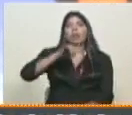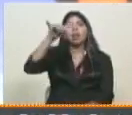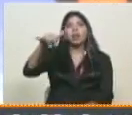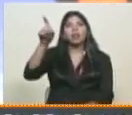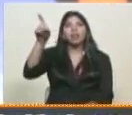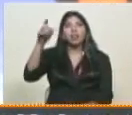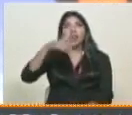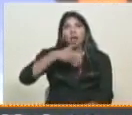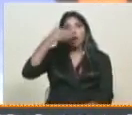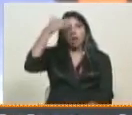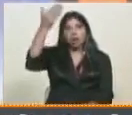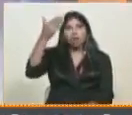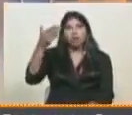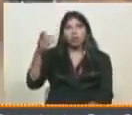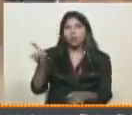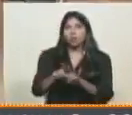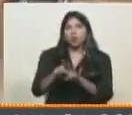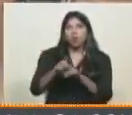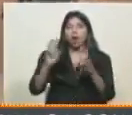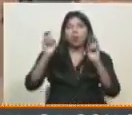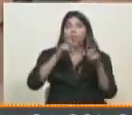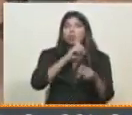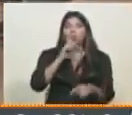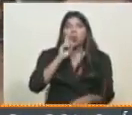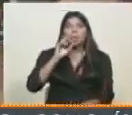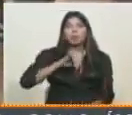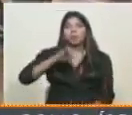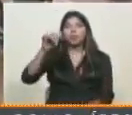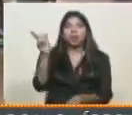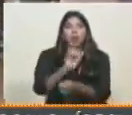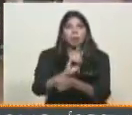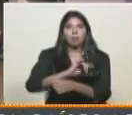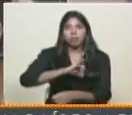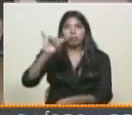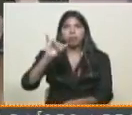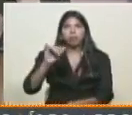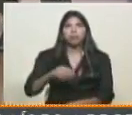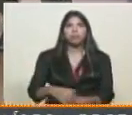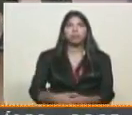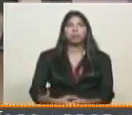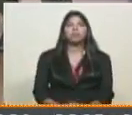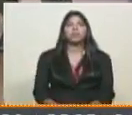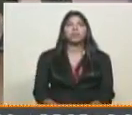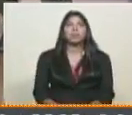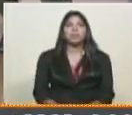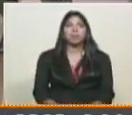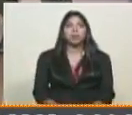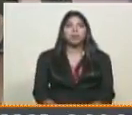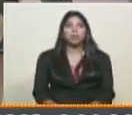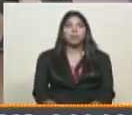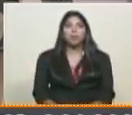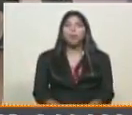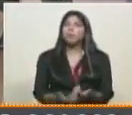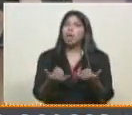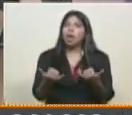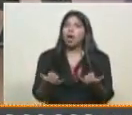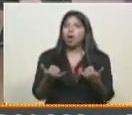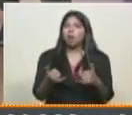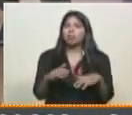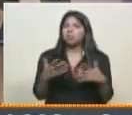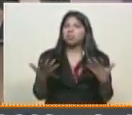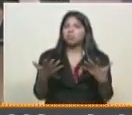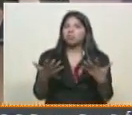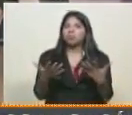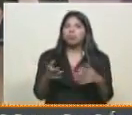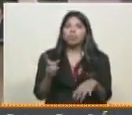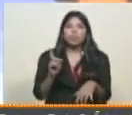como esta gira relámpago pero además que es muy se produce un momento para nuestro país si se